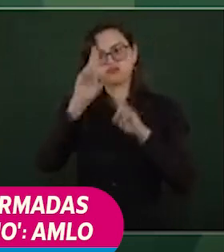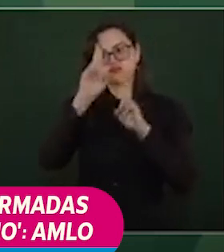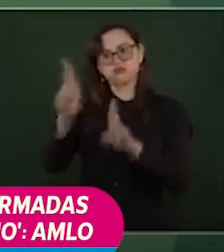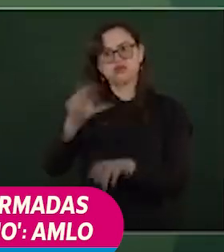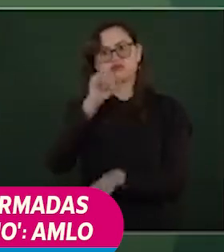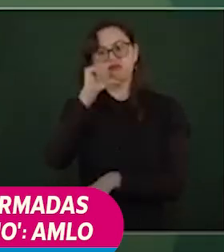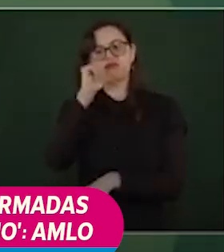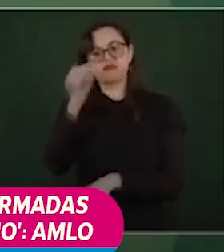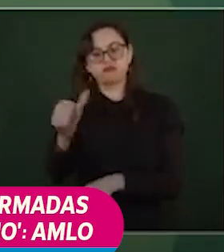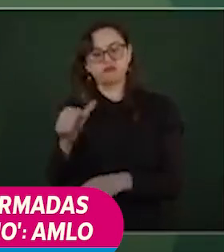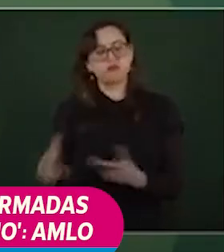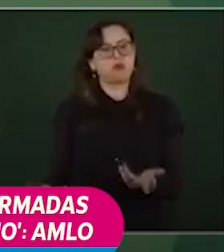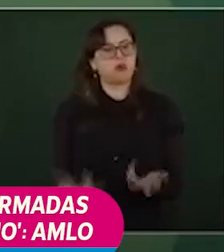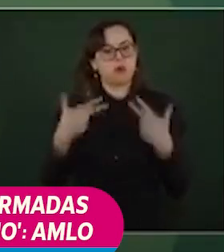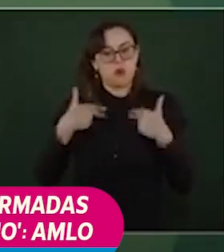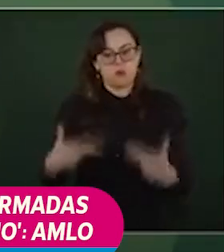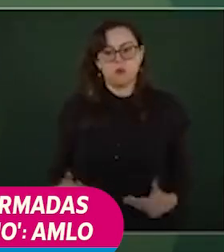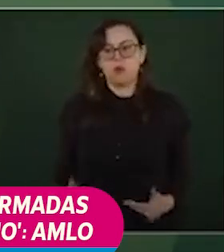hipócrita